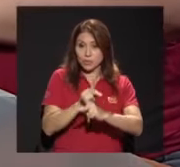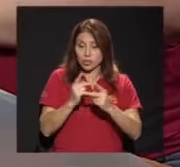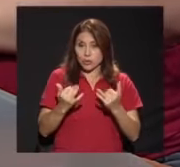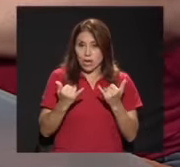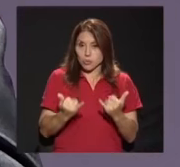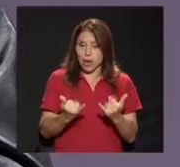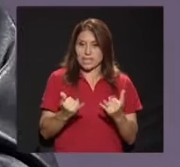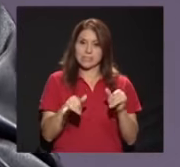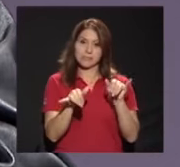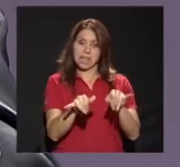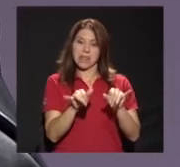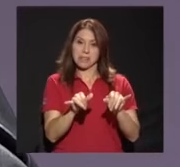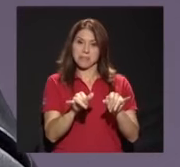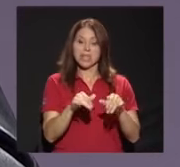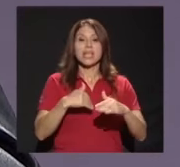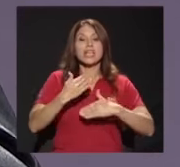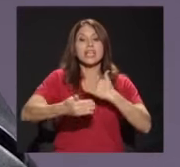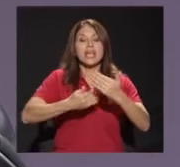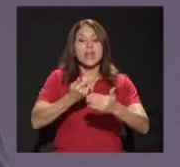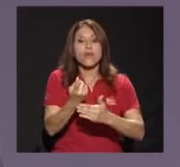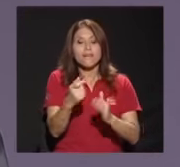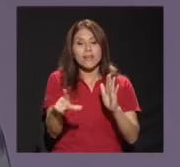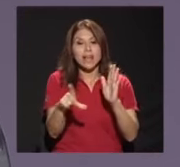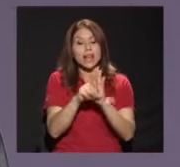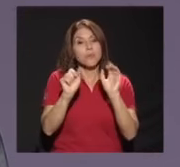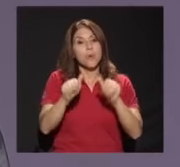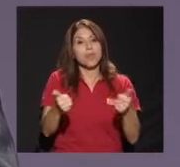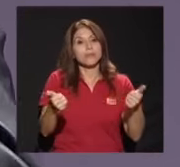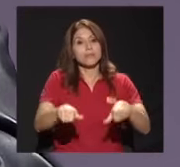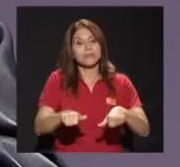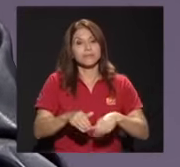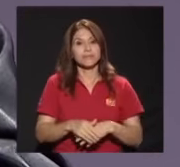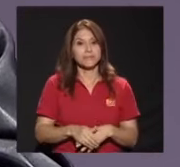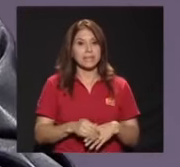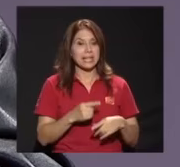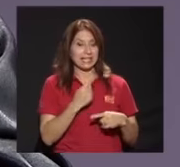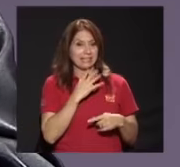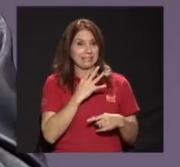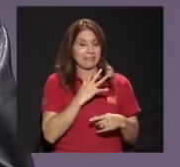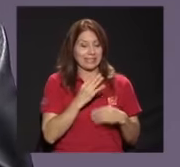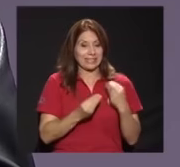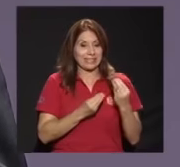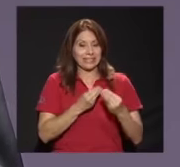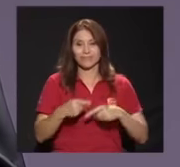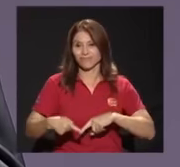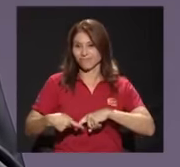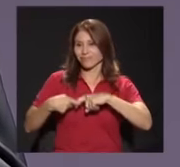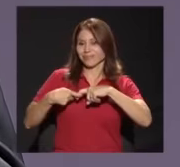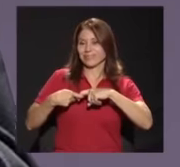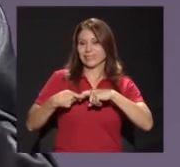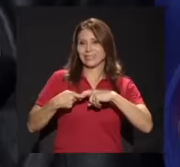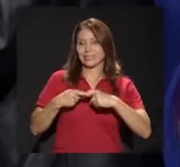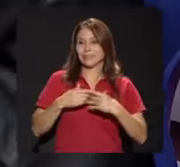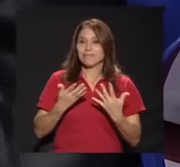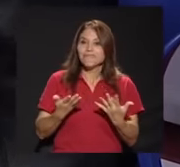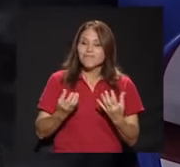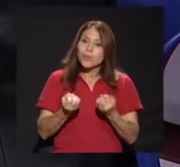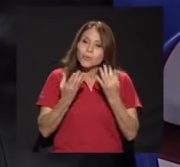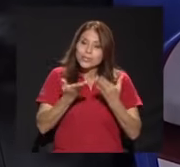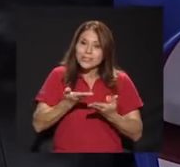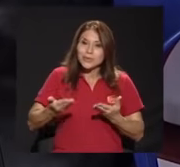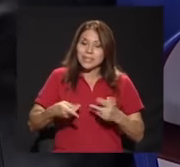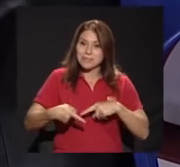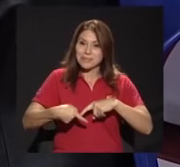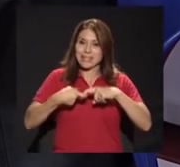resto de la ley. Bueno, Vanessa y Heidi, les agradezco. Se nos acabó el tiempo. Muchas cosas nos quedaron pendientes. Seguiremos entonces en otro